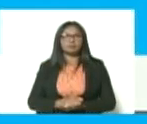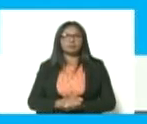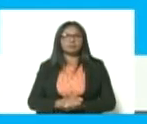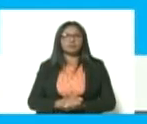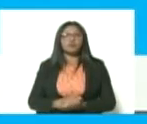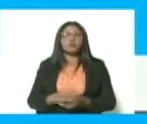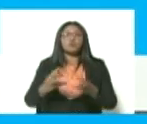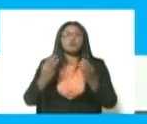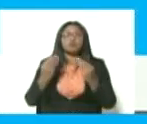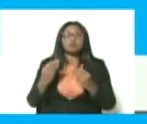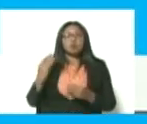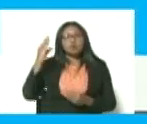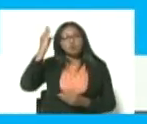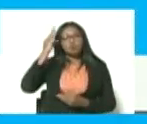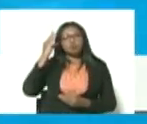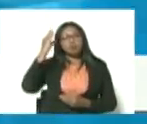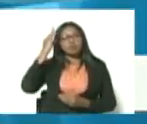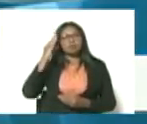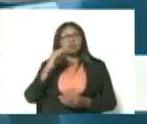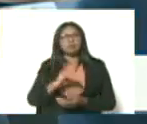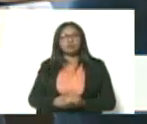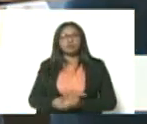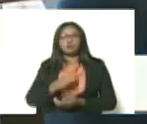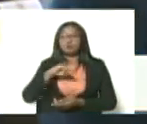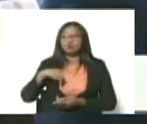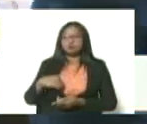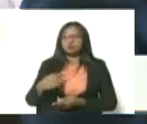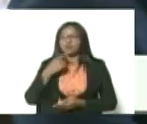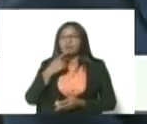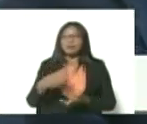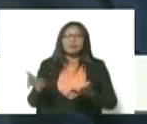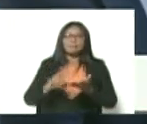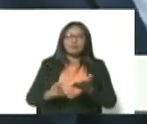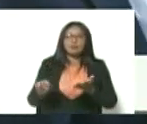Bastante conciencia. Nosotros somos, como yo siempre digo,